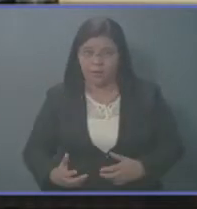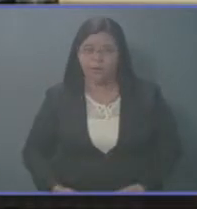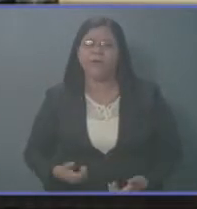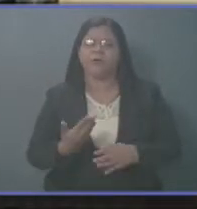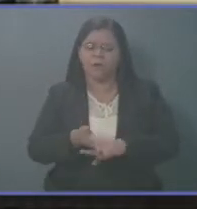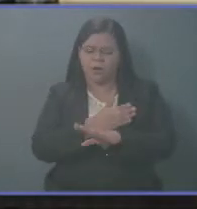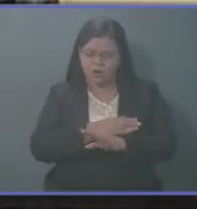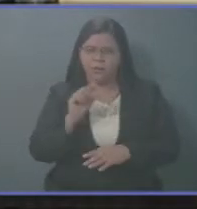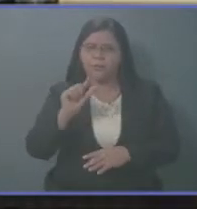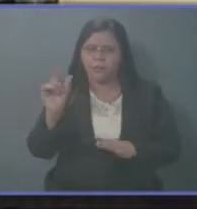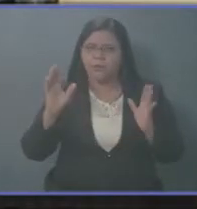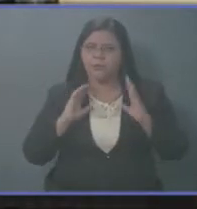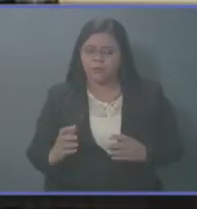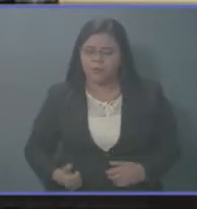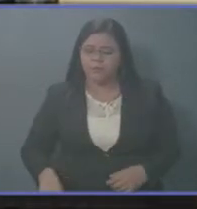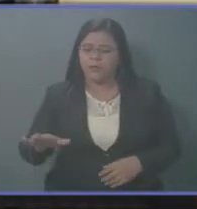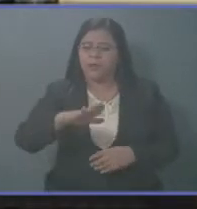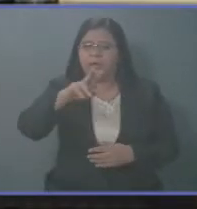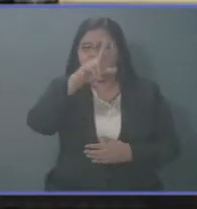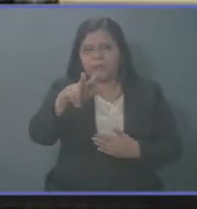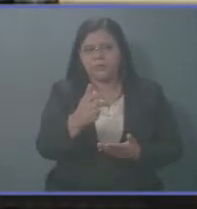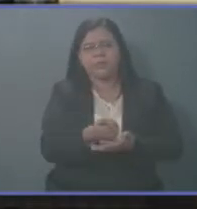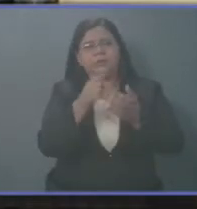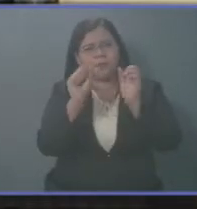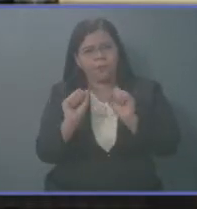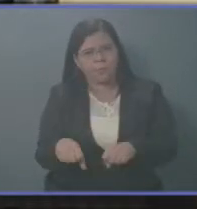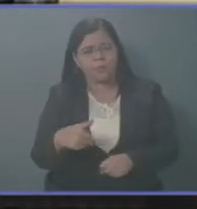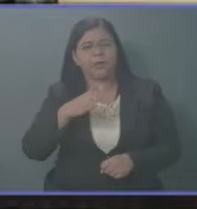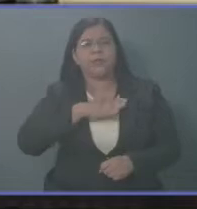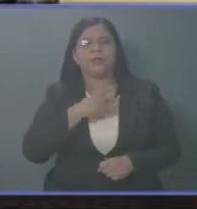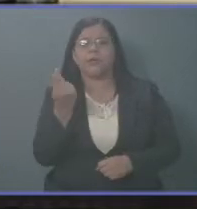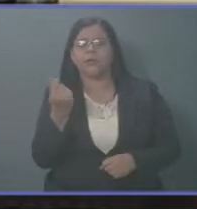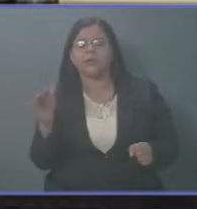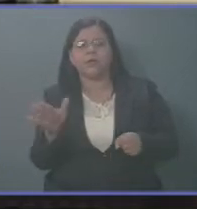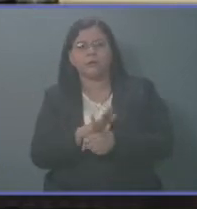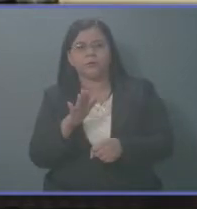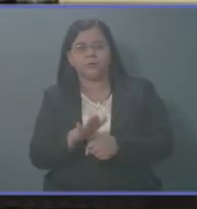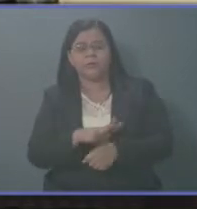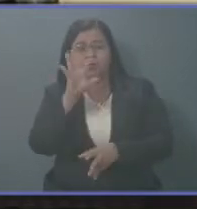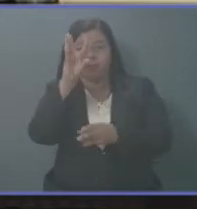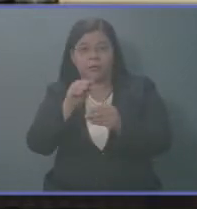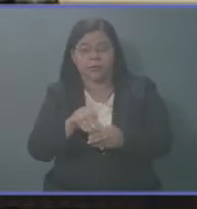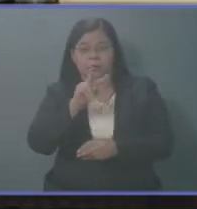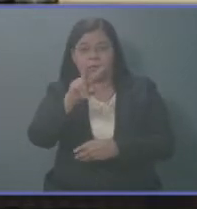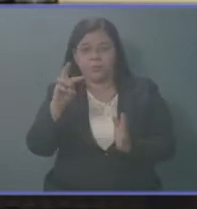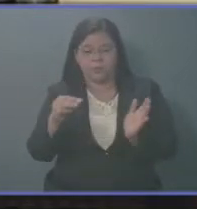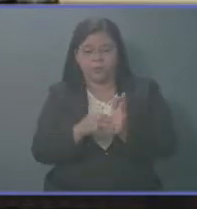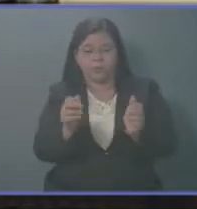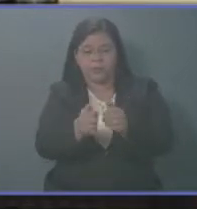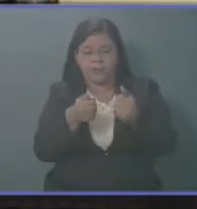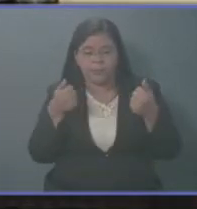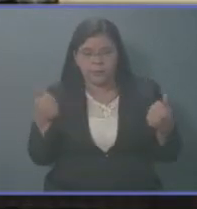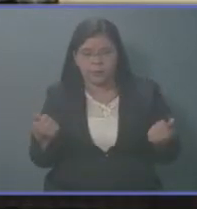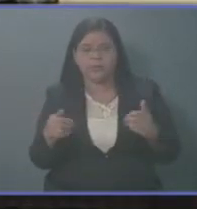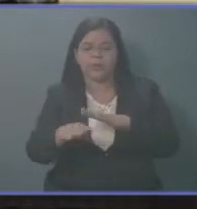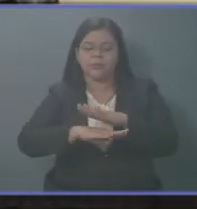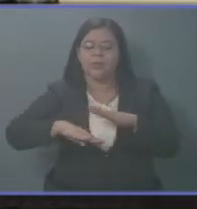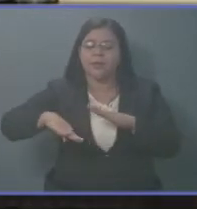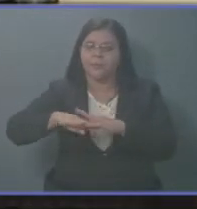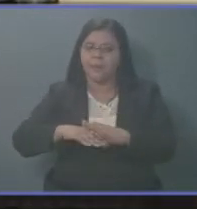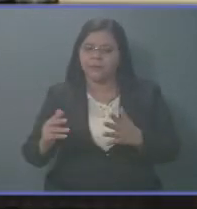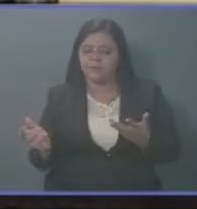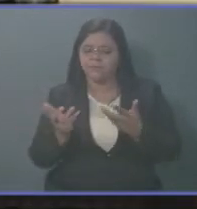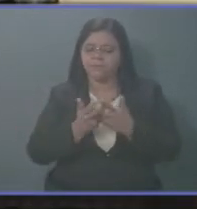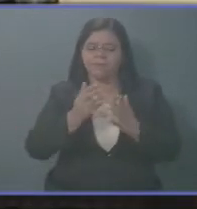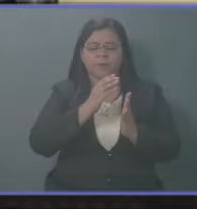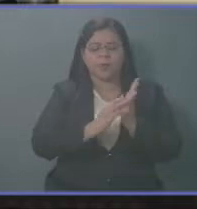autorizó al órgano ejecutivo en el ramo de Hacienda para gestionar la obtención de recursos hasta por la suma de 2.000 millones, y de conformidad con el inciso